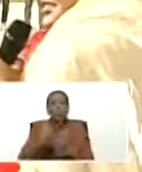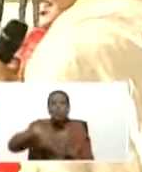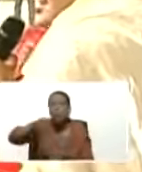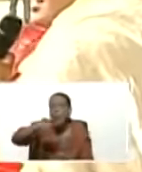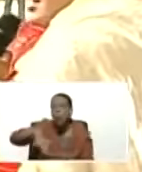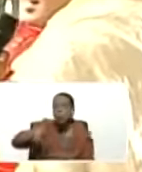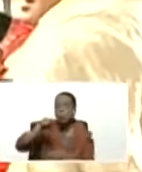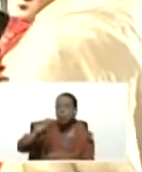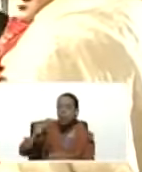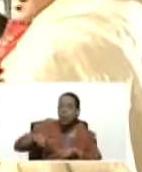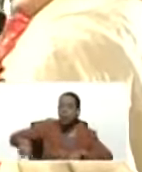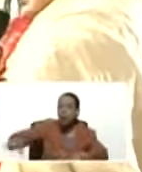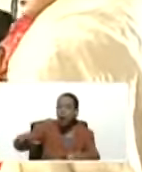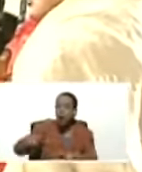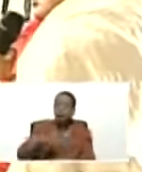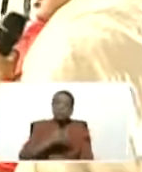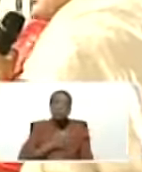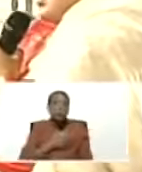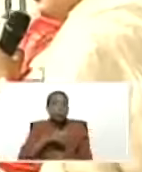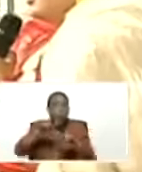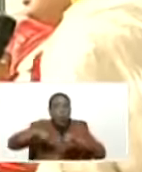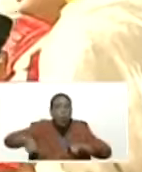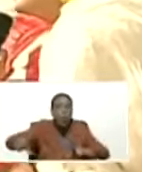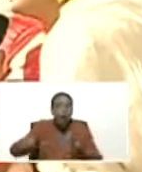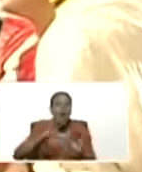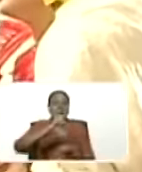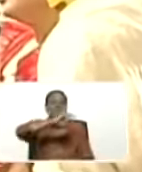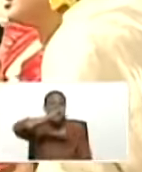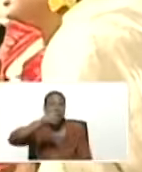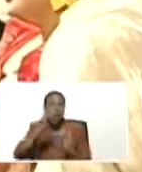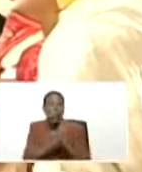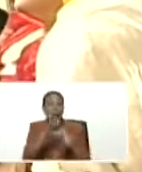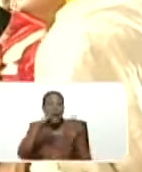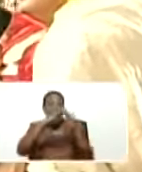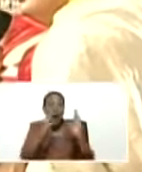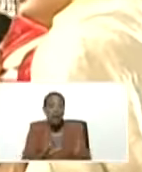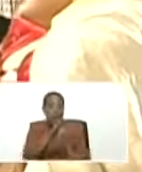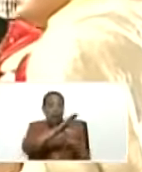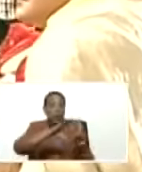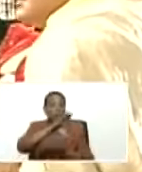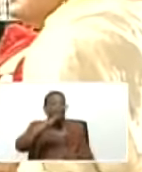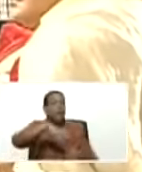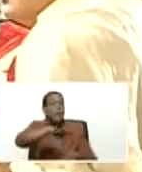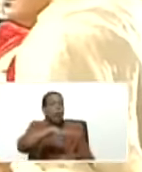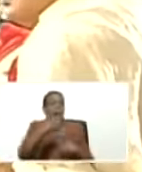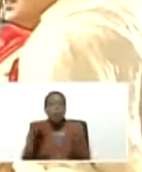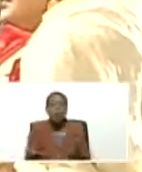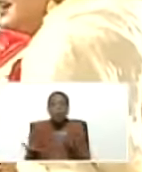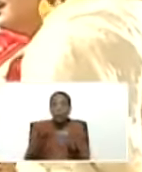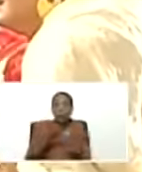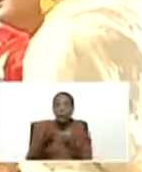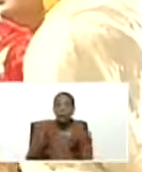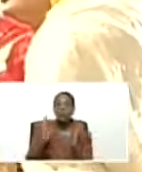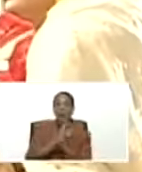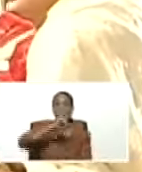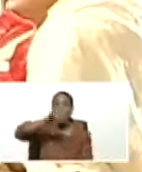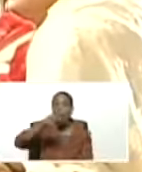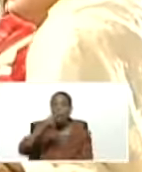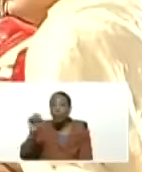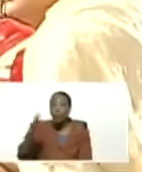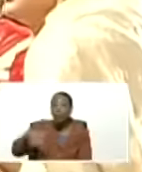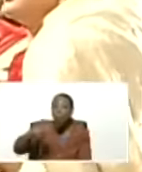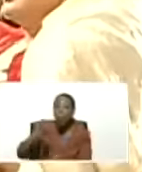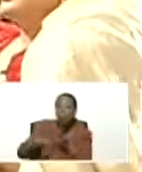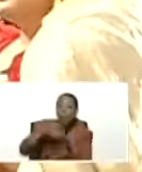tienen eso? Ese en, local. En San Juan, la Casa de la Cultura. ¿En qué parte queda eso? Explícame. En San Juan Bautista. ¿Pero